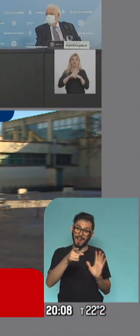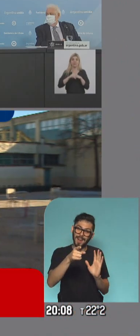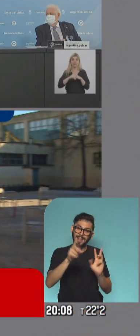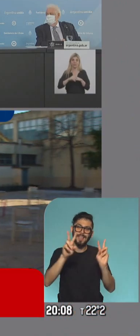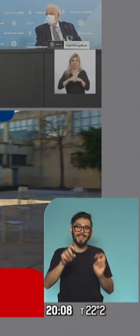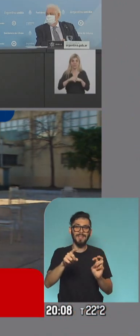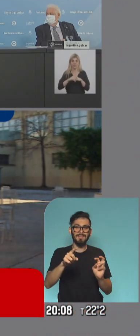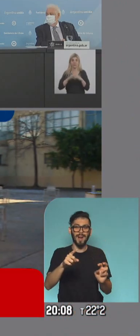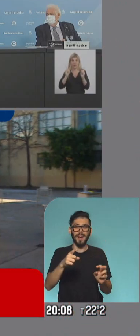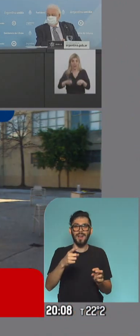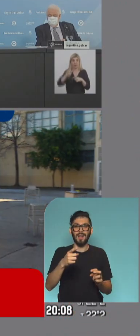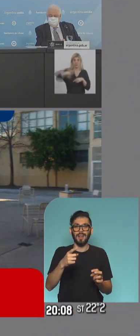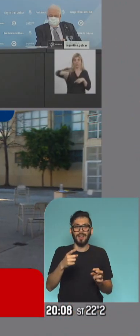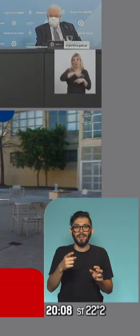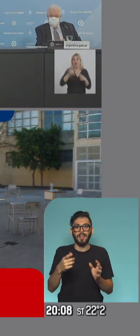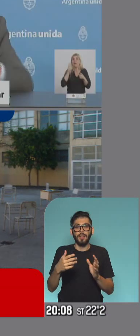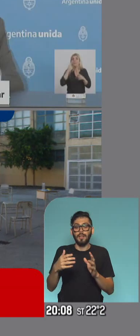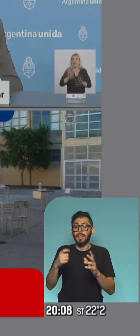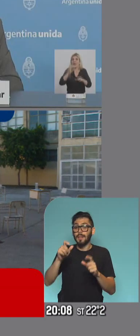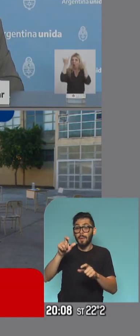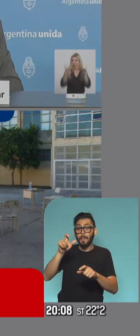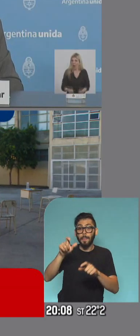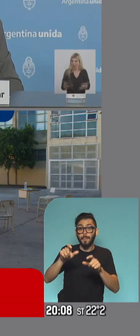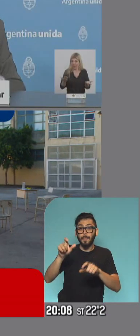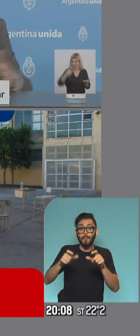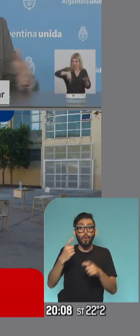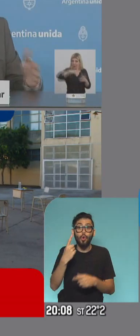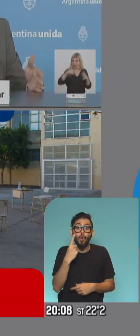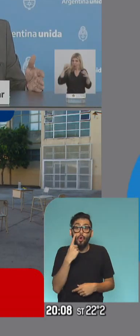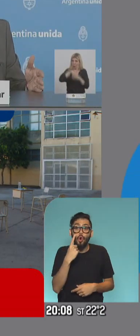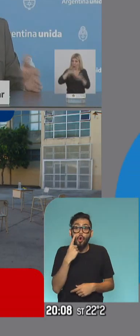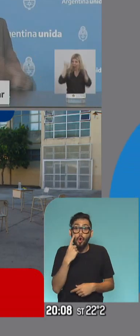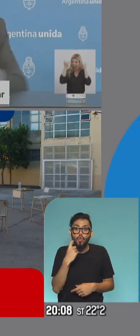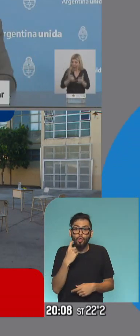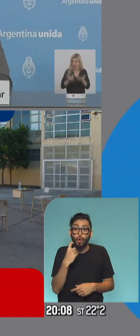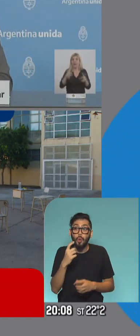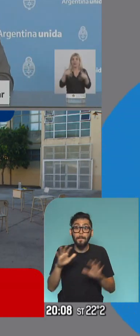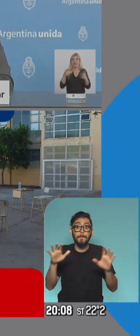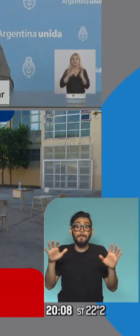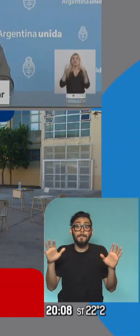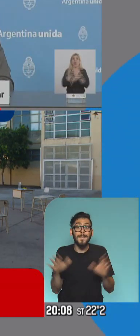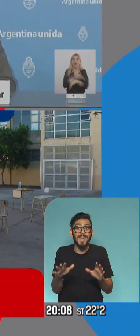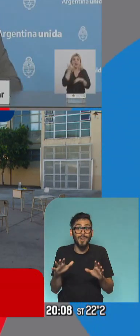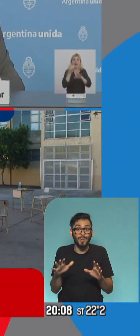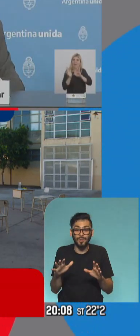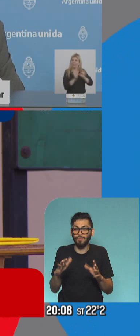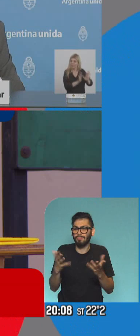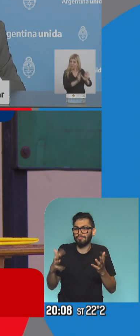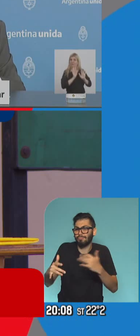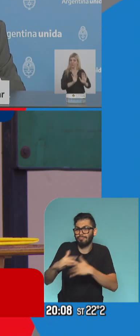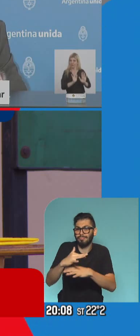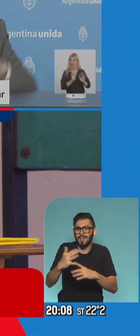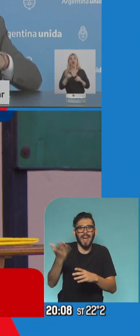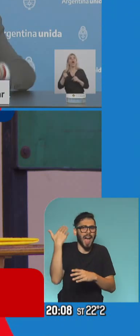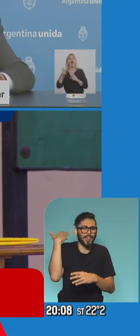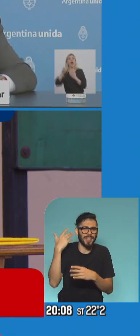¿no? En la medida que baja la cantidad de controles, baja todo lo demás. Y verdaderamente ya no se veían los controles de hacía meses.